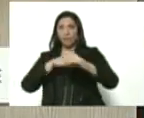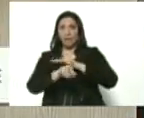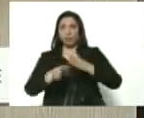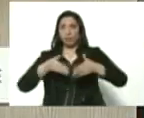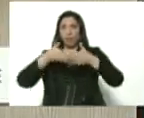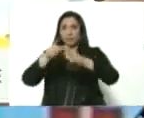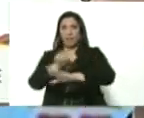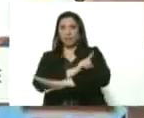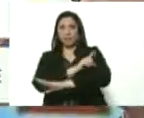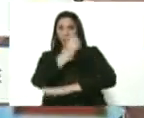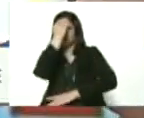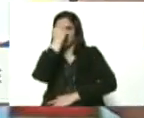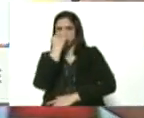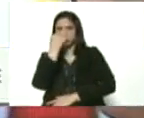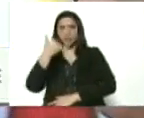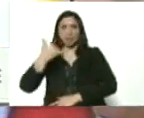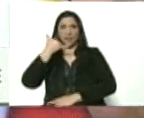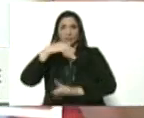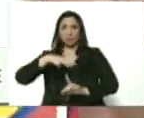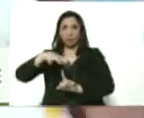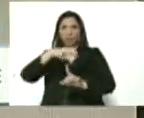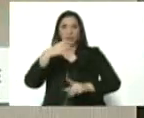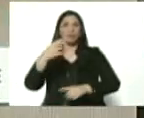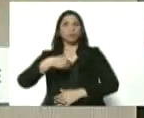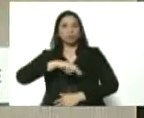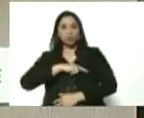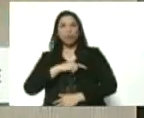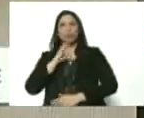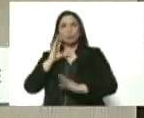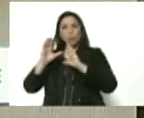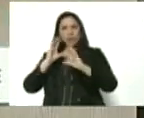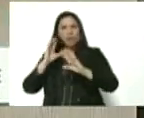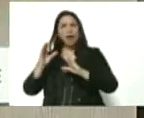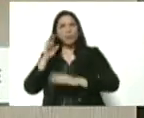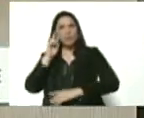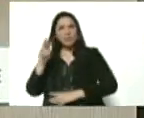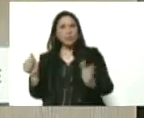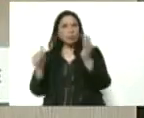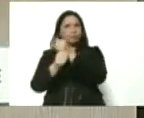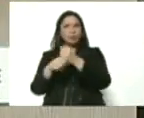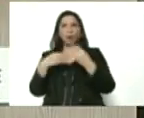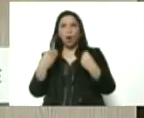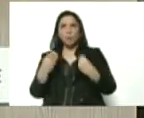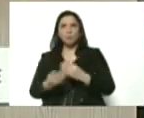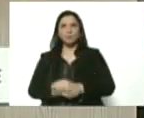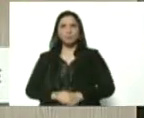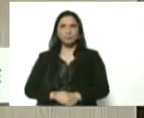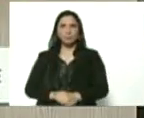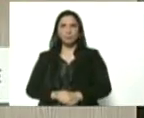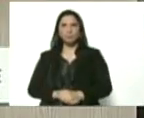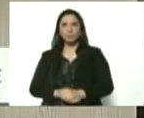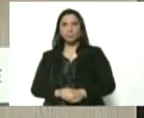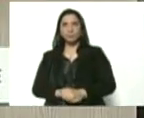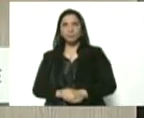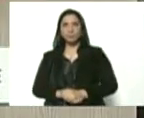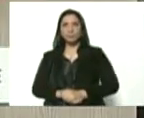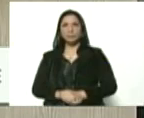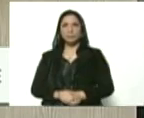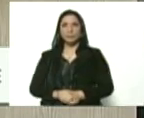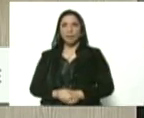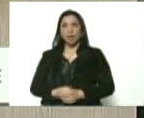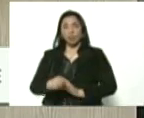terroristas, los teléfonos satelitales a través del cual se comunicaban. Hay una situación que todavía no se ha dilucidado bien, y es porque